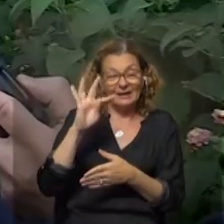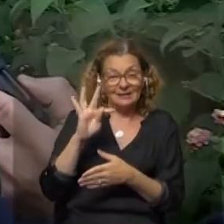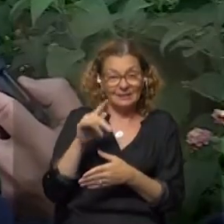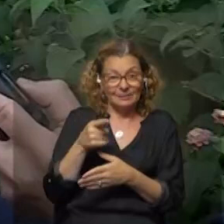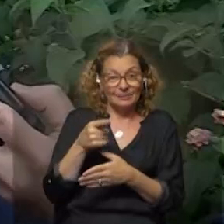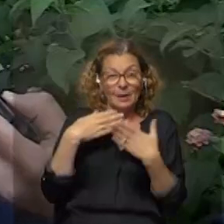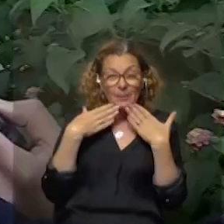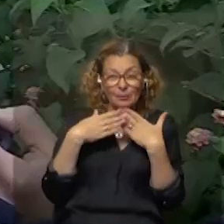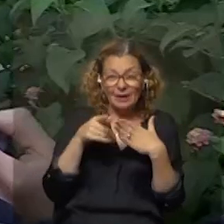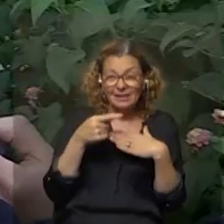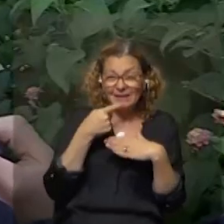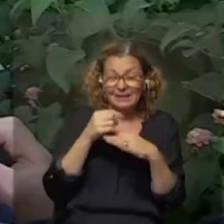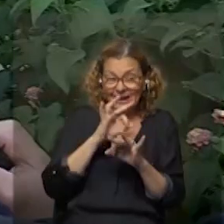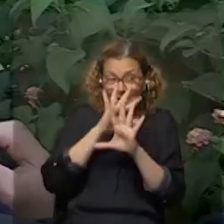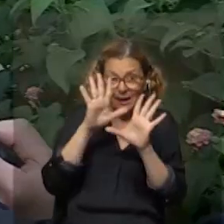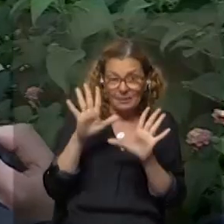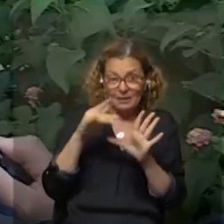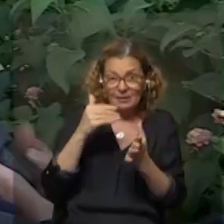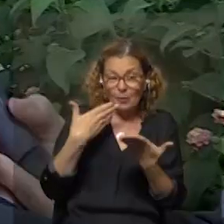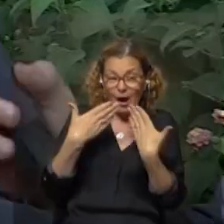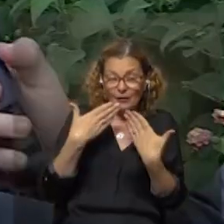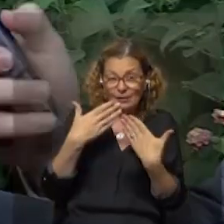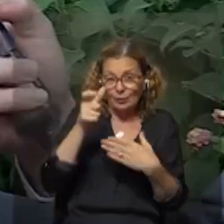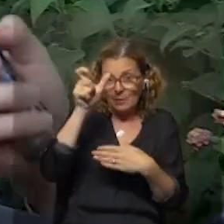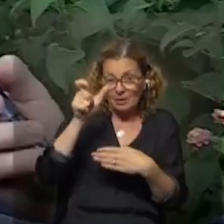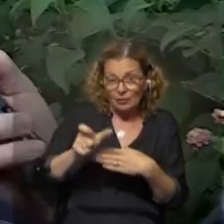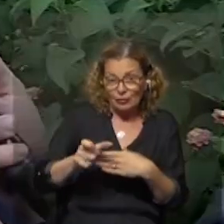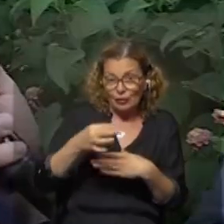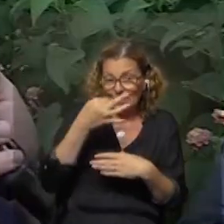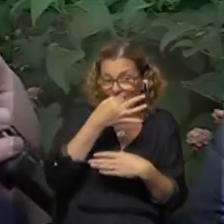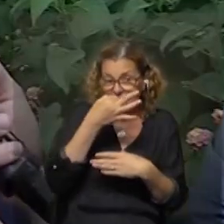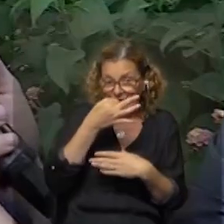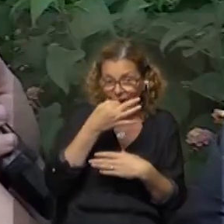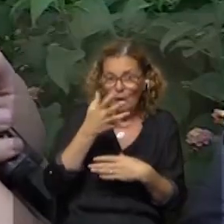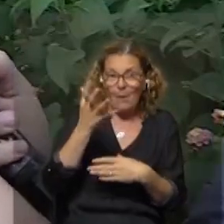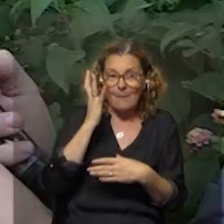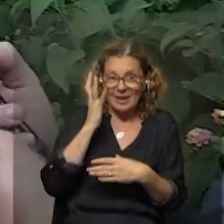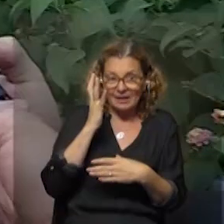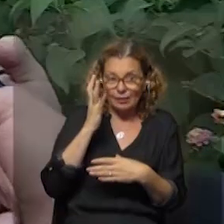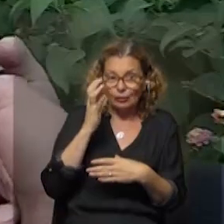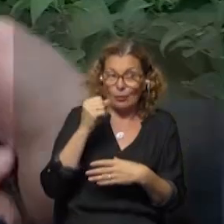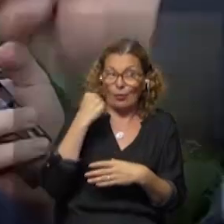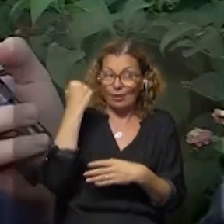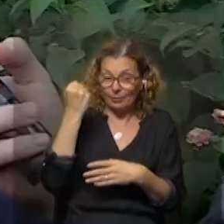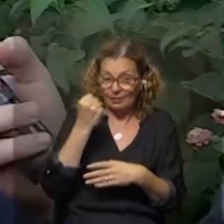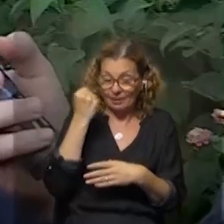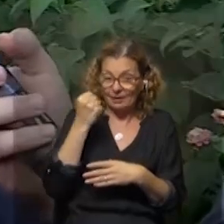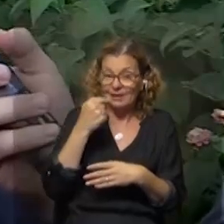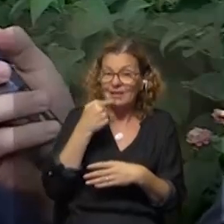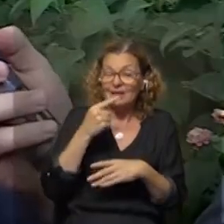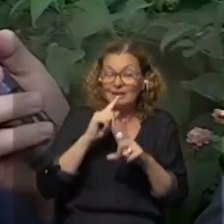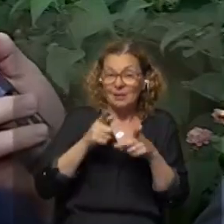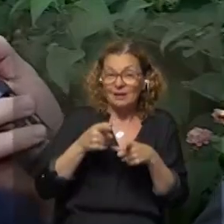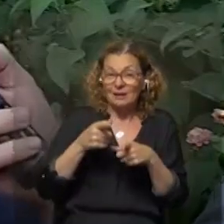ahí es donde dice claramente estamos hablando de una persona un narco peligroso y Pesado e incluso dice